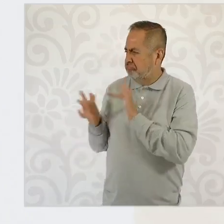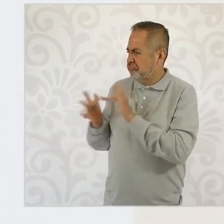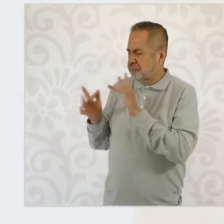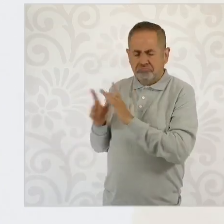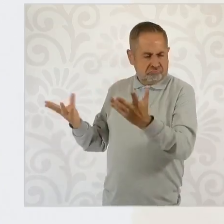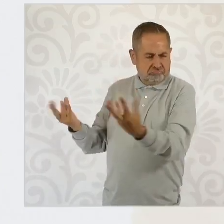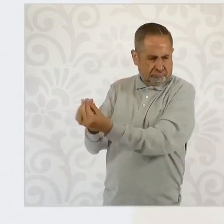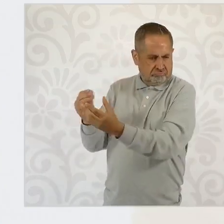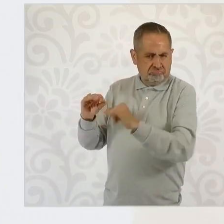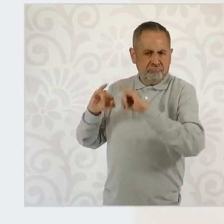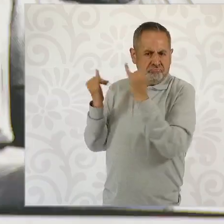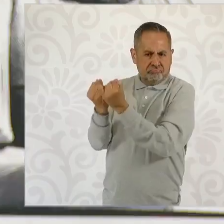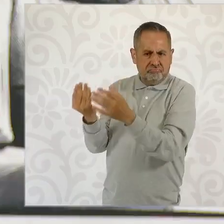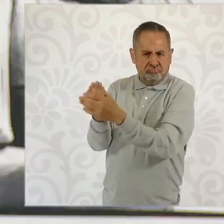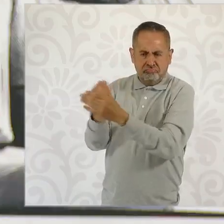ellos.